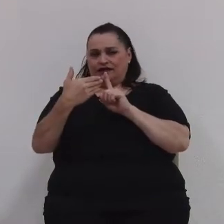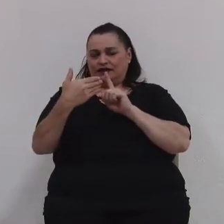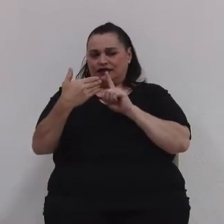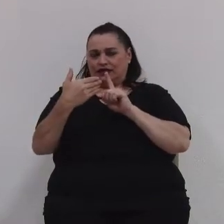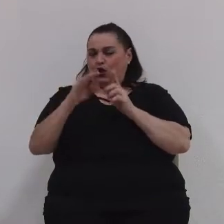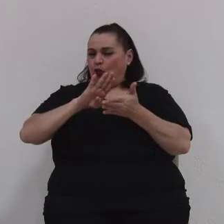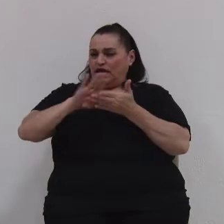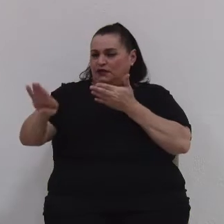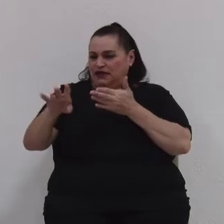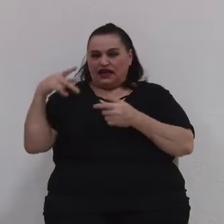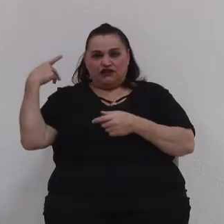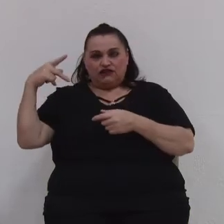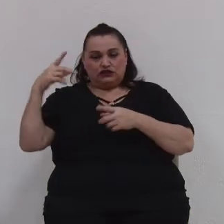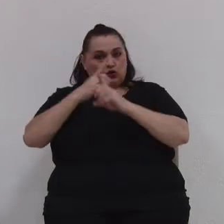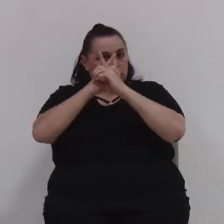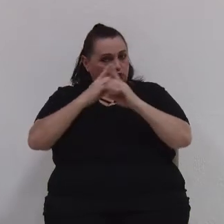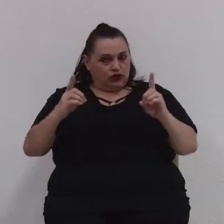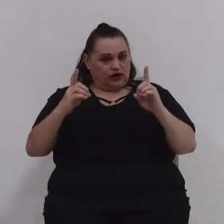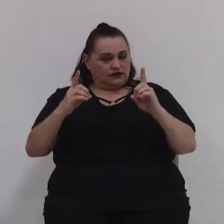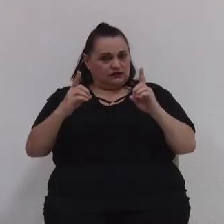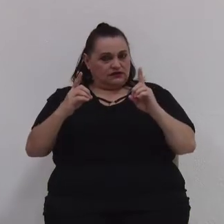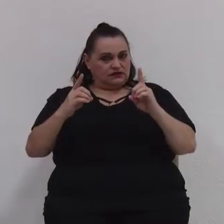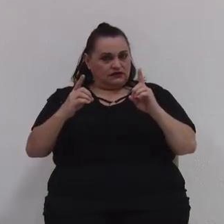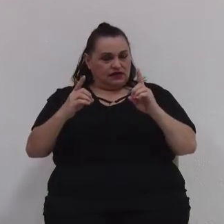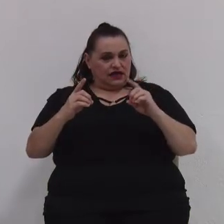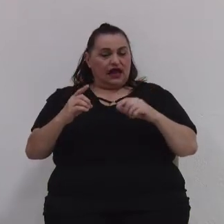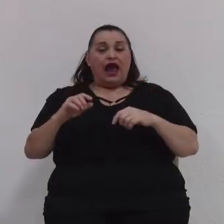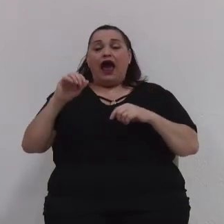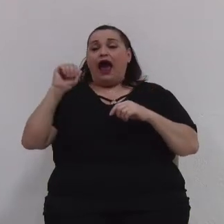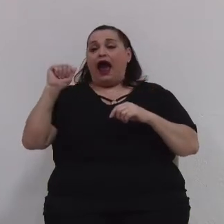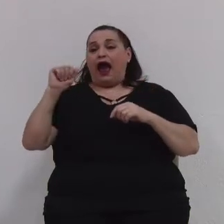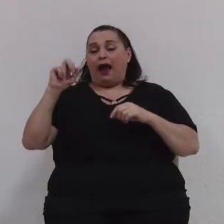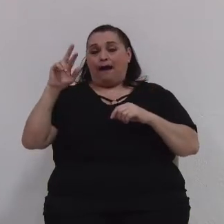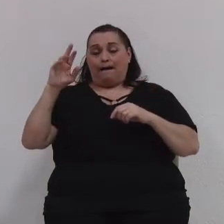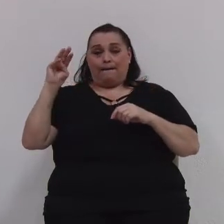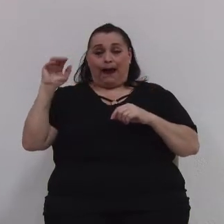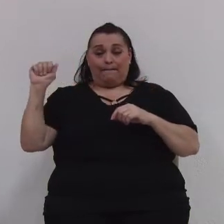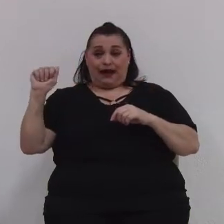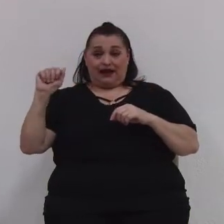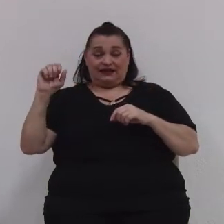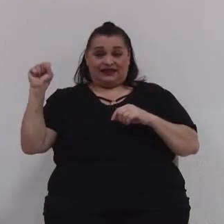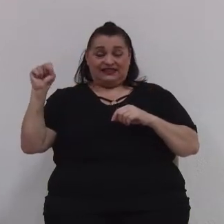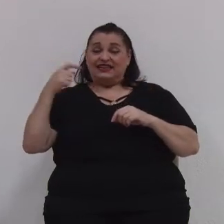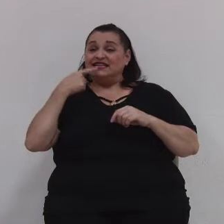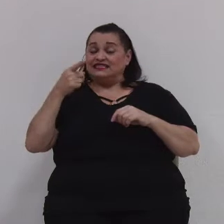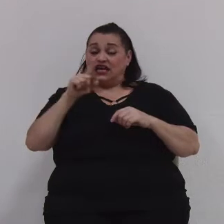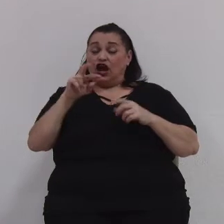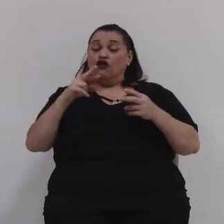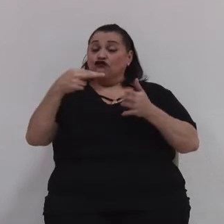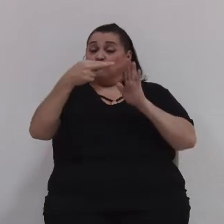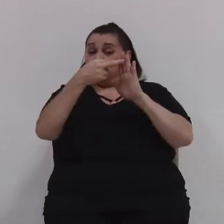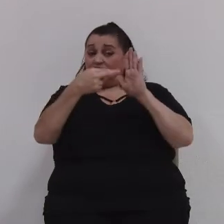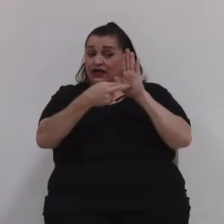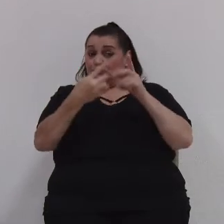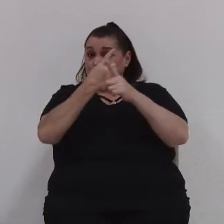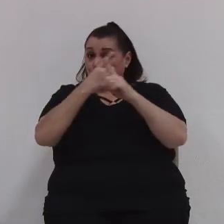elimine o que ponga en riesgo la democracia. De hecho, Amartya Sen decía que en los regímenes